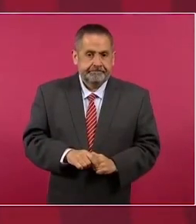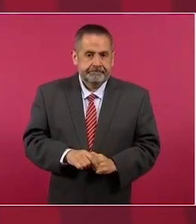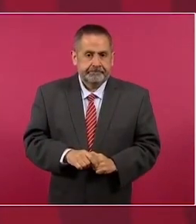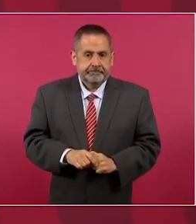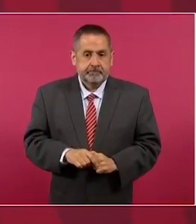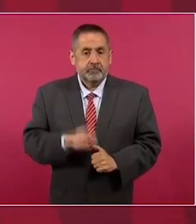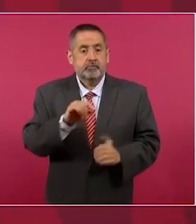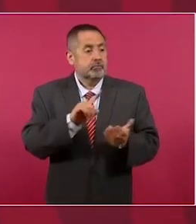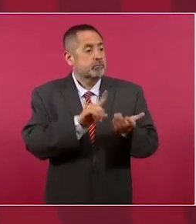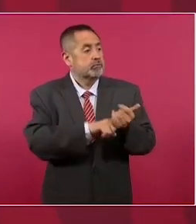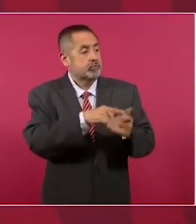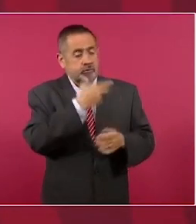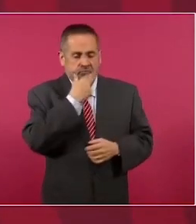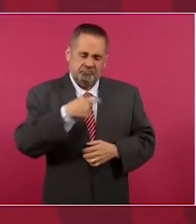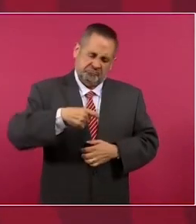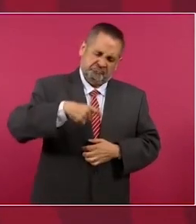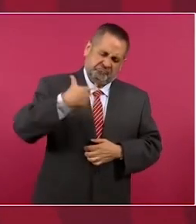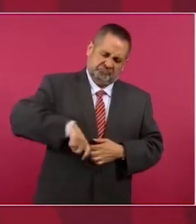un millonario.